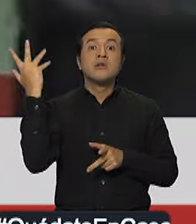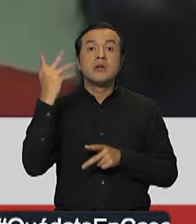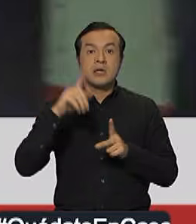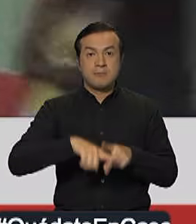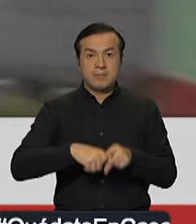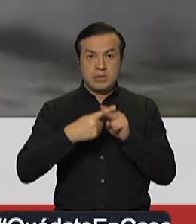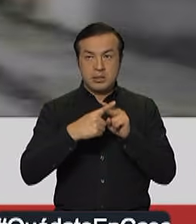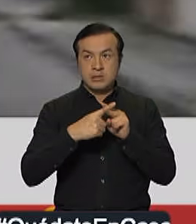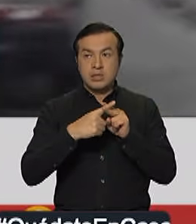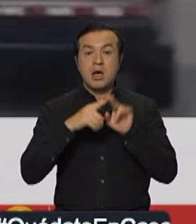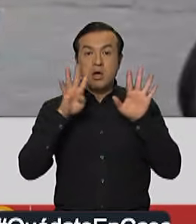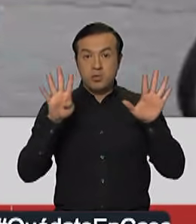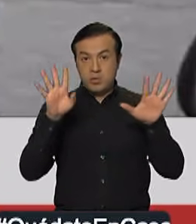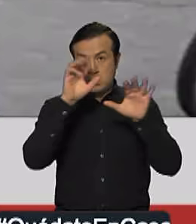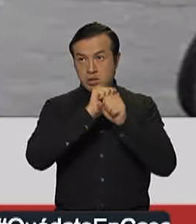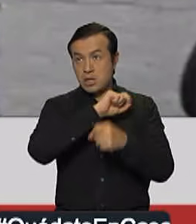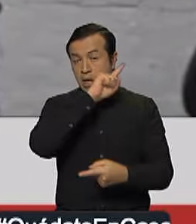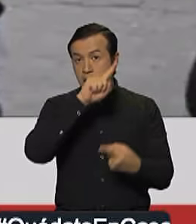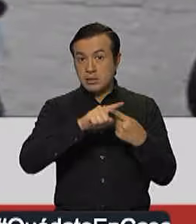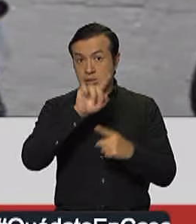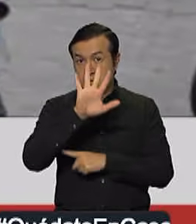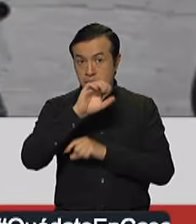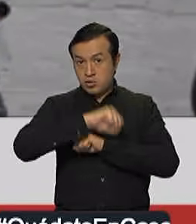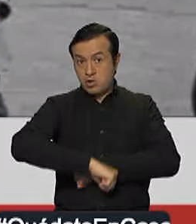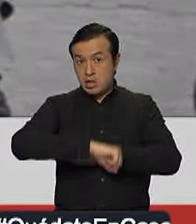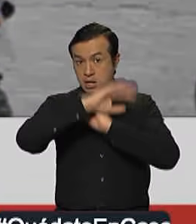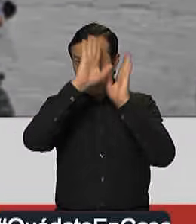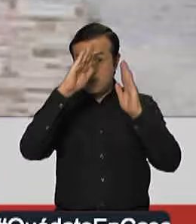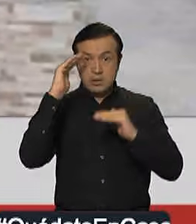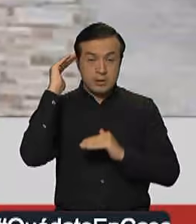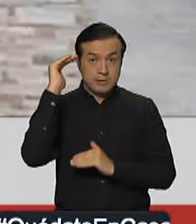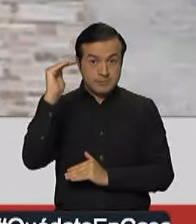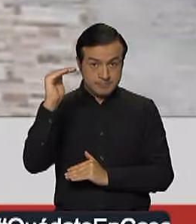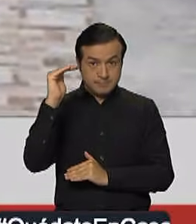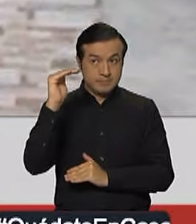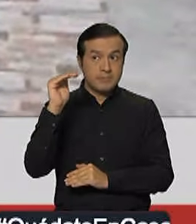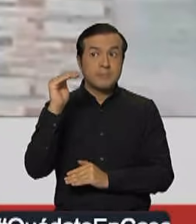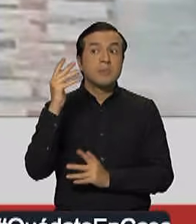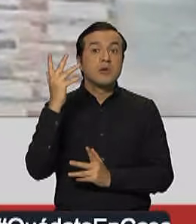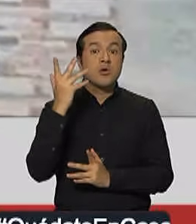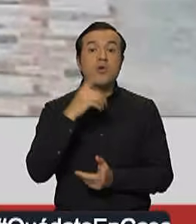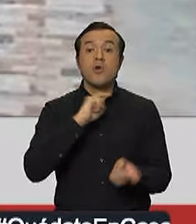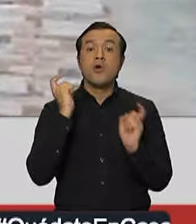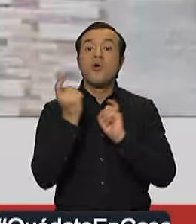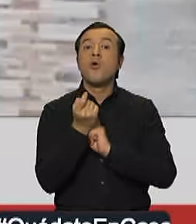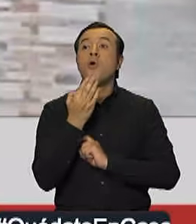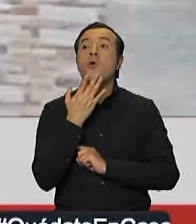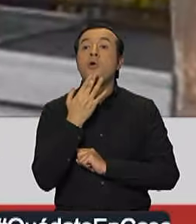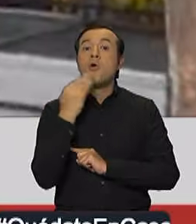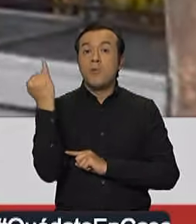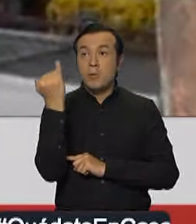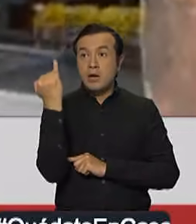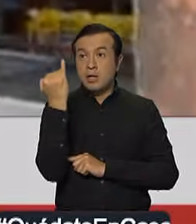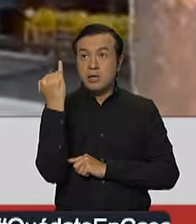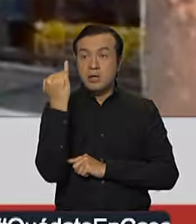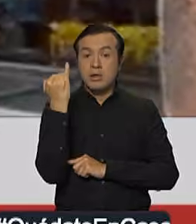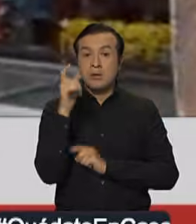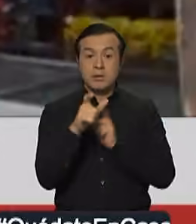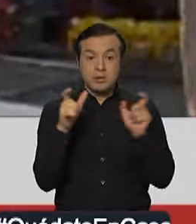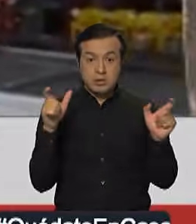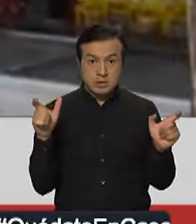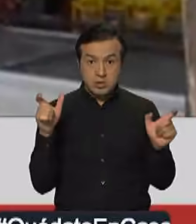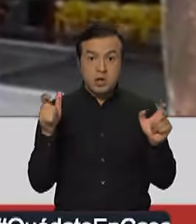desde las 21 horas hasta las 5 de la mañana del día siguiente. Para los que pasen al color verde, la orden de restricción peatonal